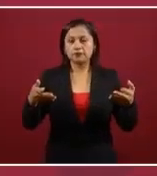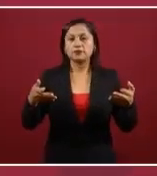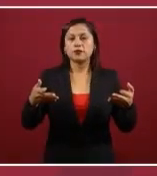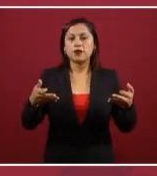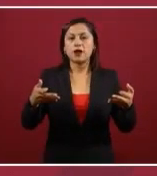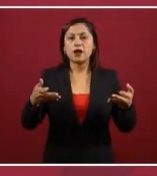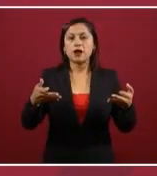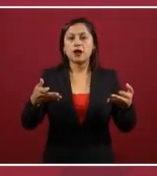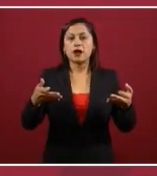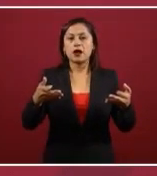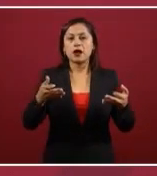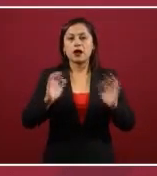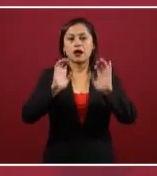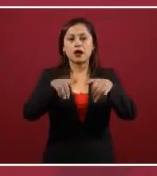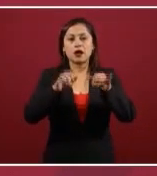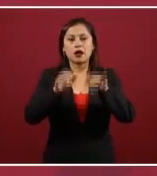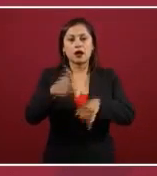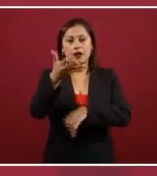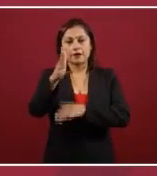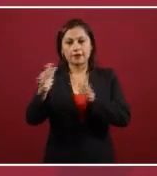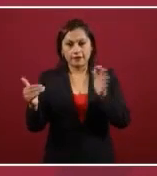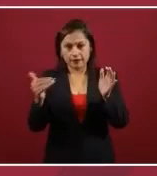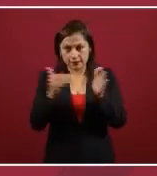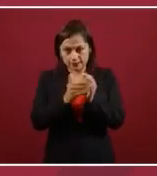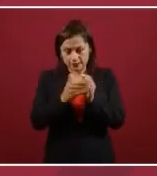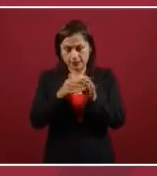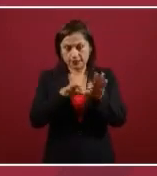10,000 empleos en la sierra.